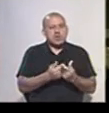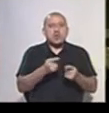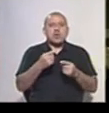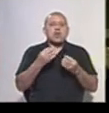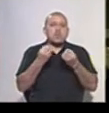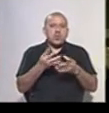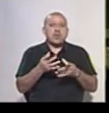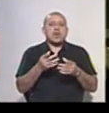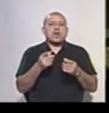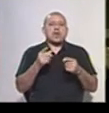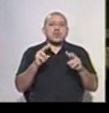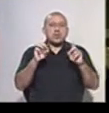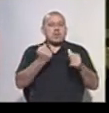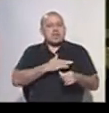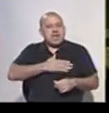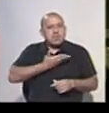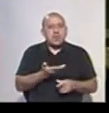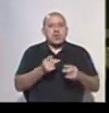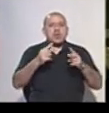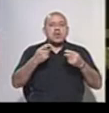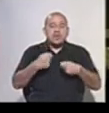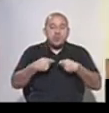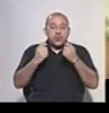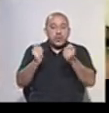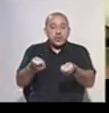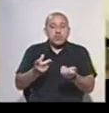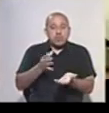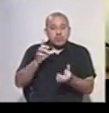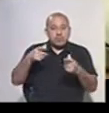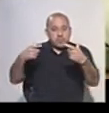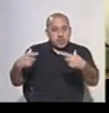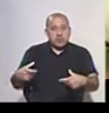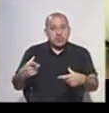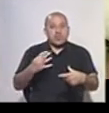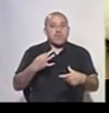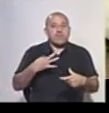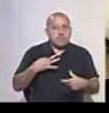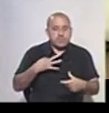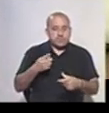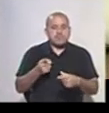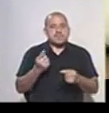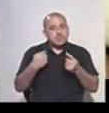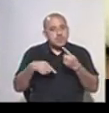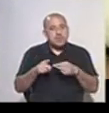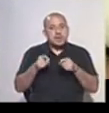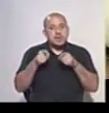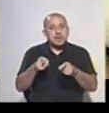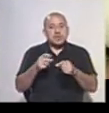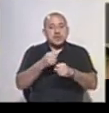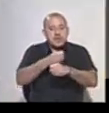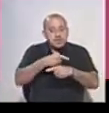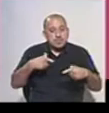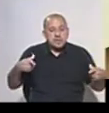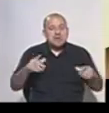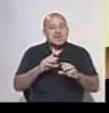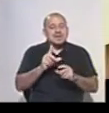estamos dando amor y estamos dando un producto vivo también allá que lo hemos trabajado, ¿no? Y creo que la limpieza hace la pureza también,